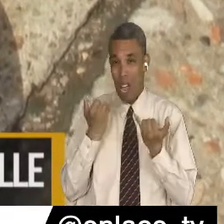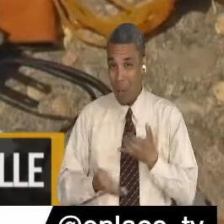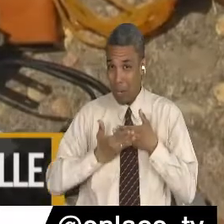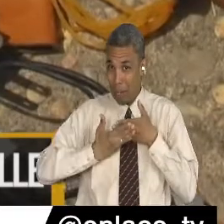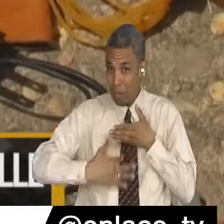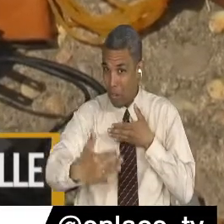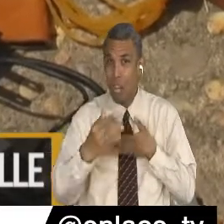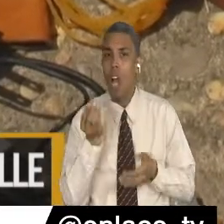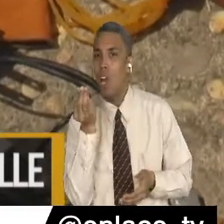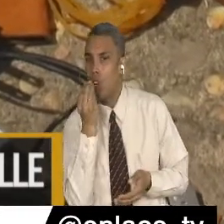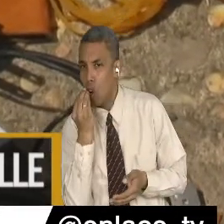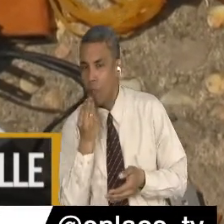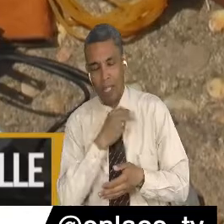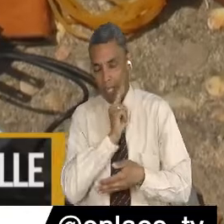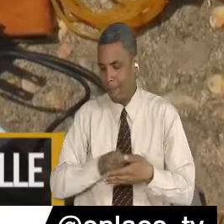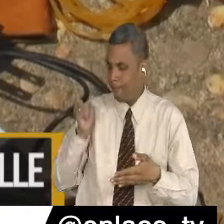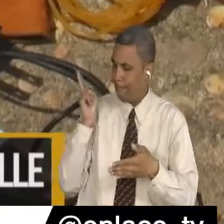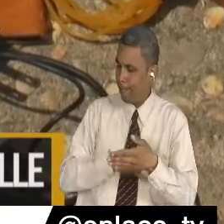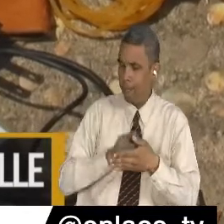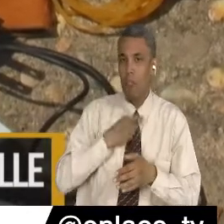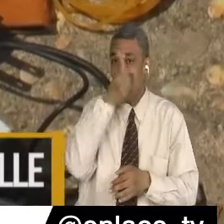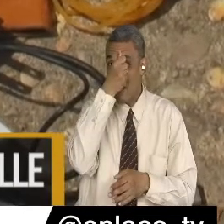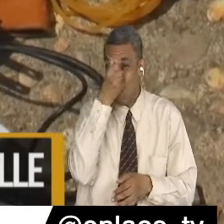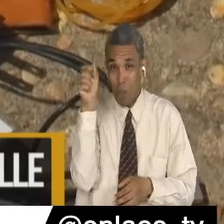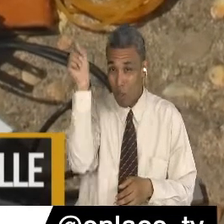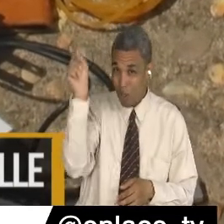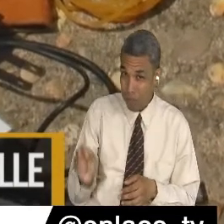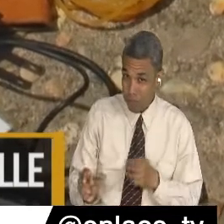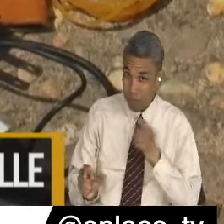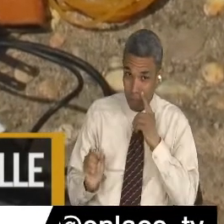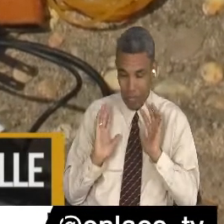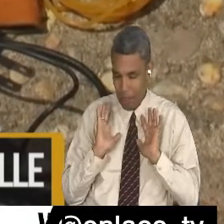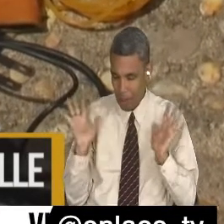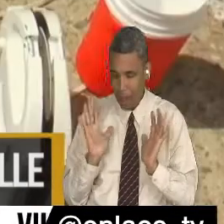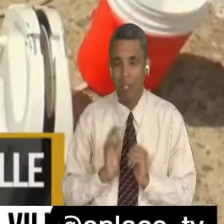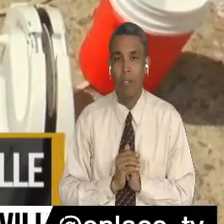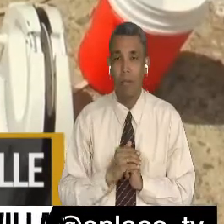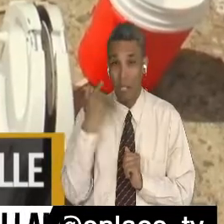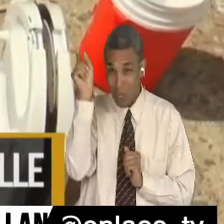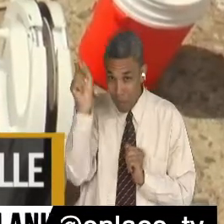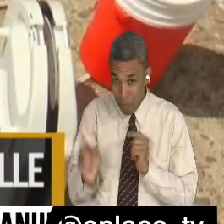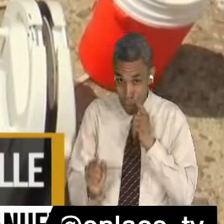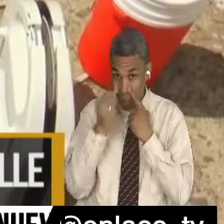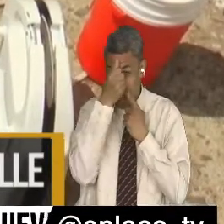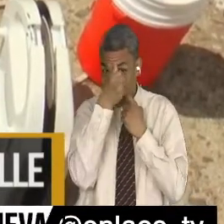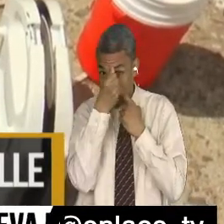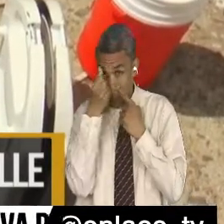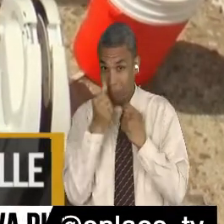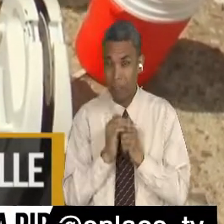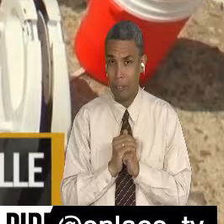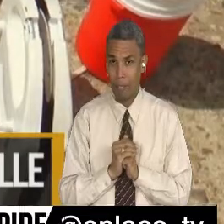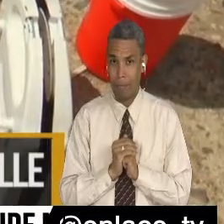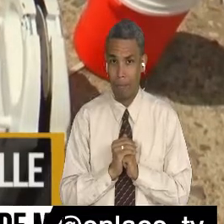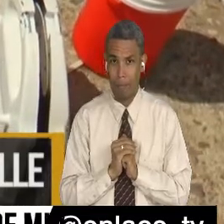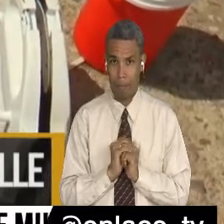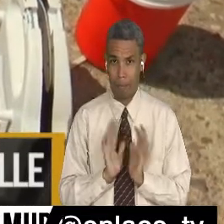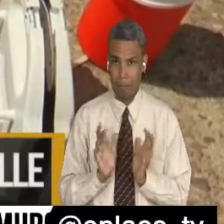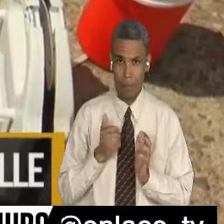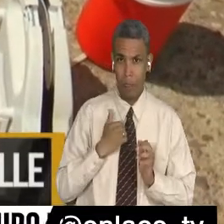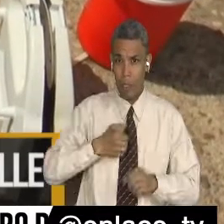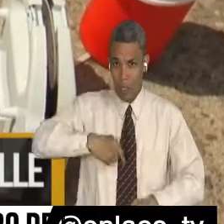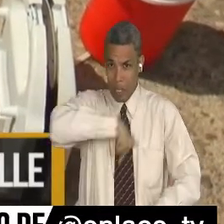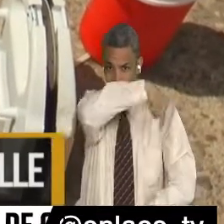elementos. Los días de visita están destinados a los días domingo. Sin embargo, este día, teniendo en cuenta pues para este fin de semana las restricciones que